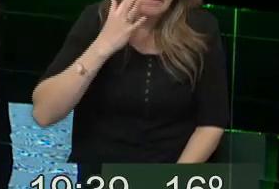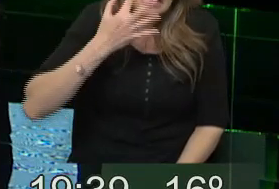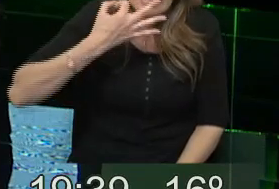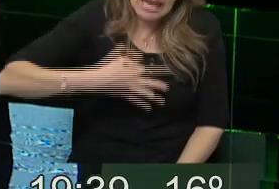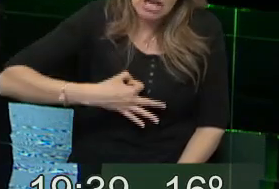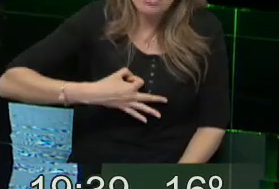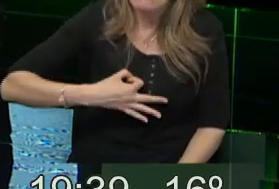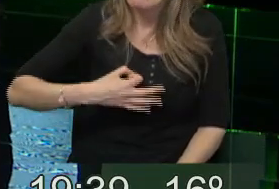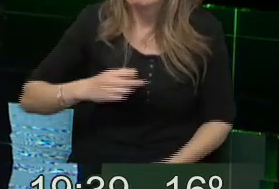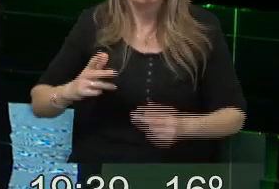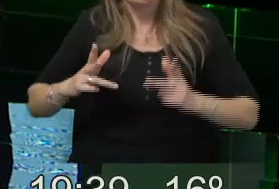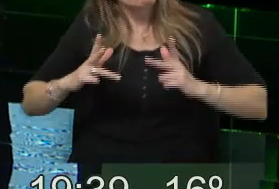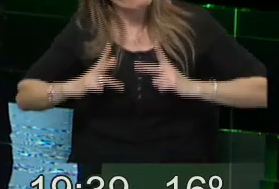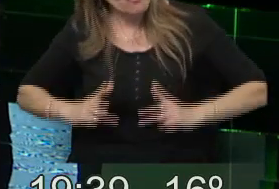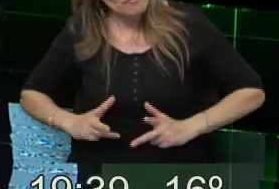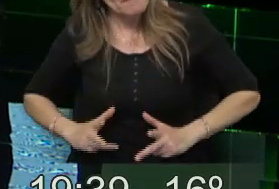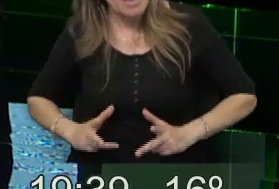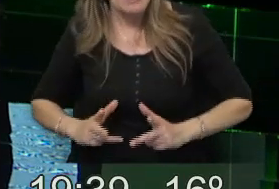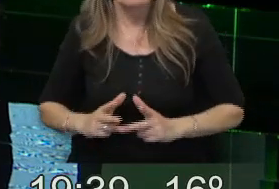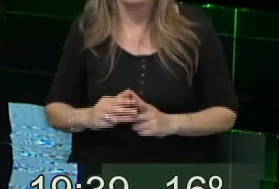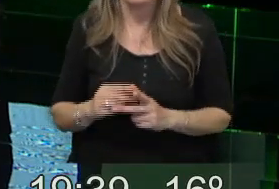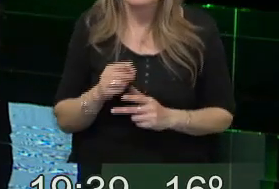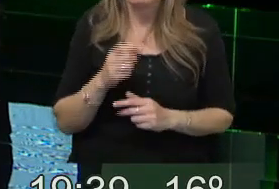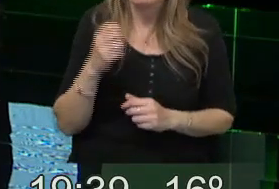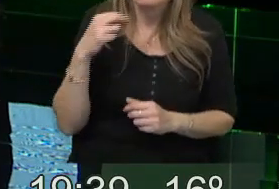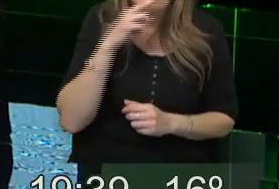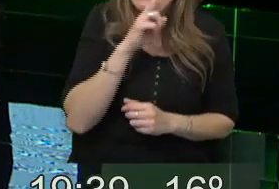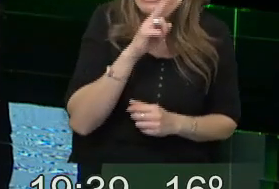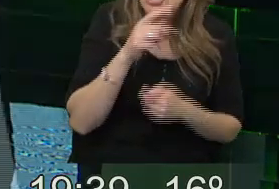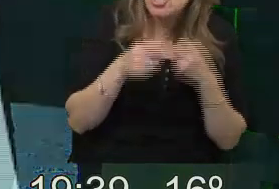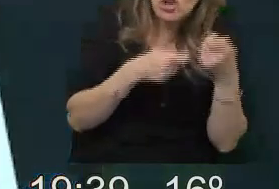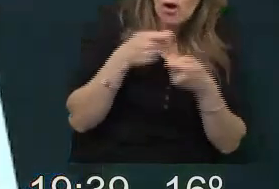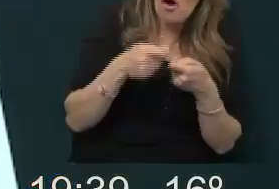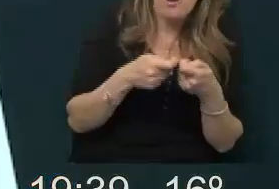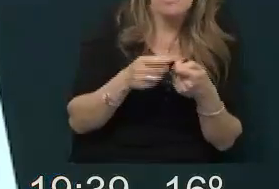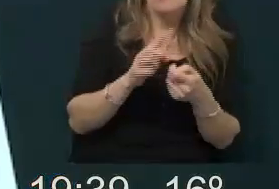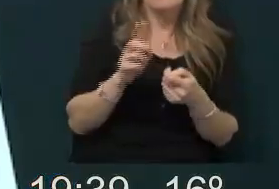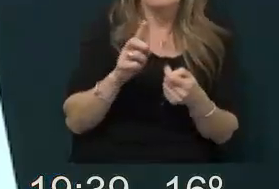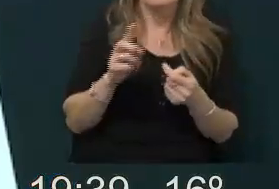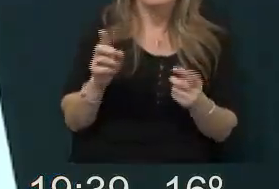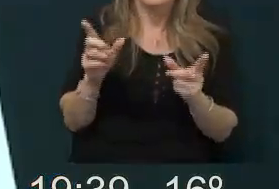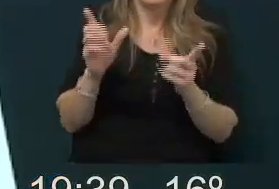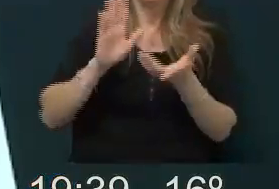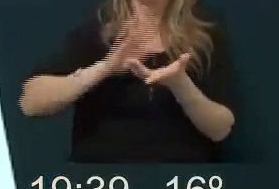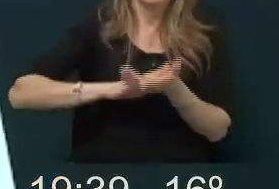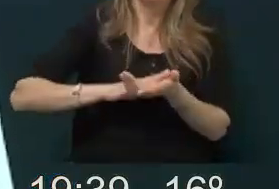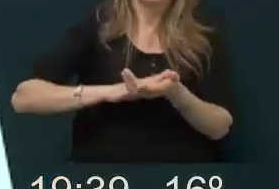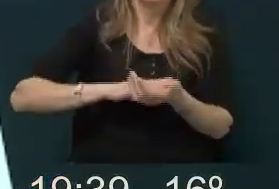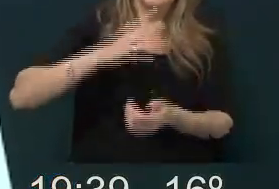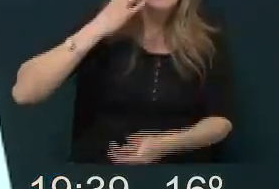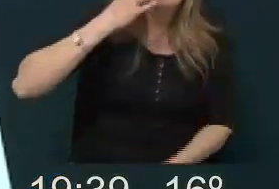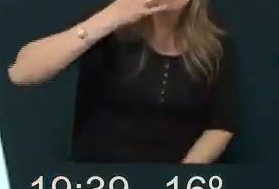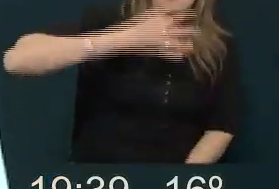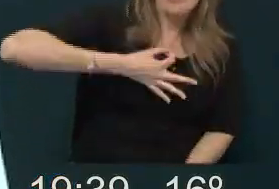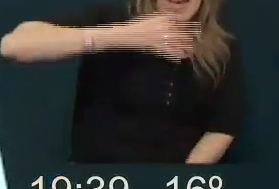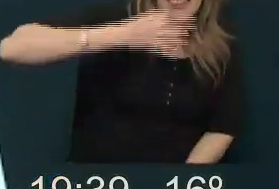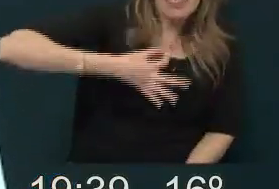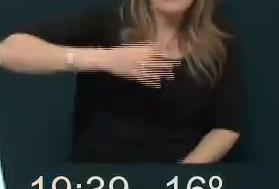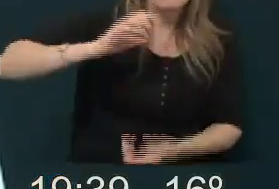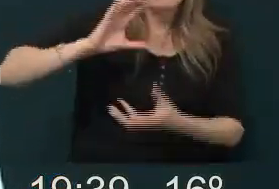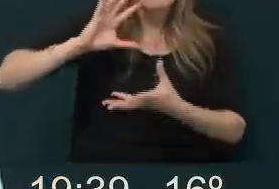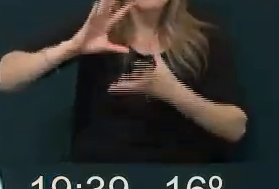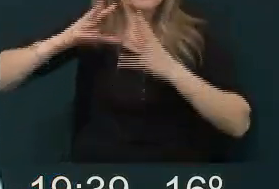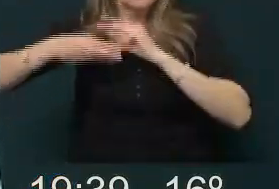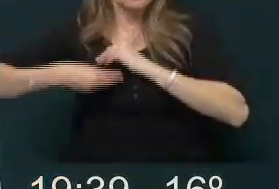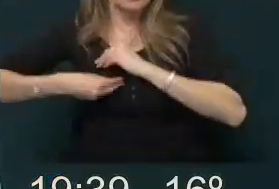una formalidad que para él la autoficción la pierde totalmente, porque es ficcionar sobre la vida propia, o sea, la verdad disfrazada o